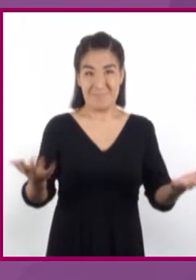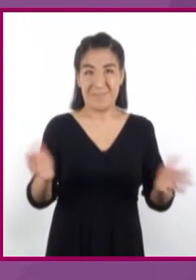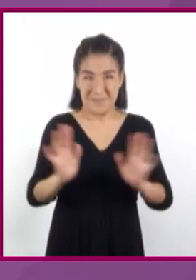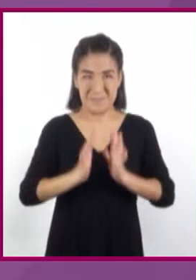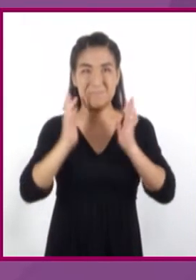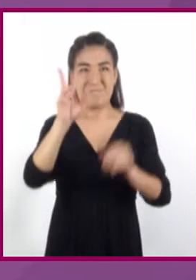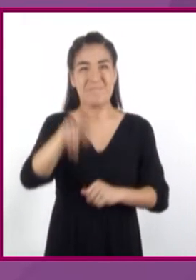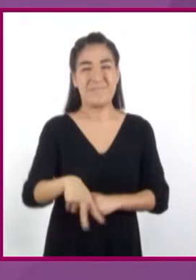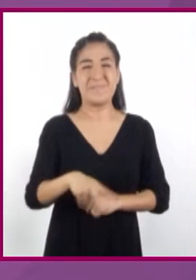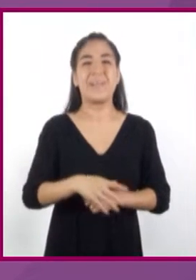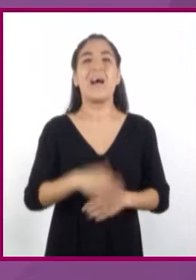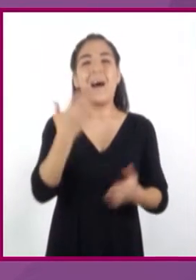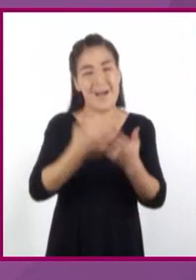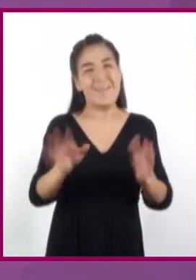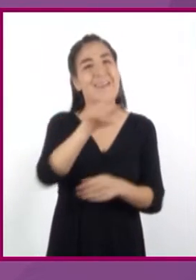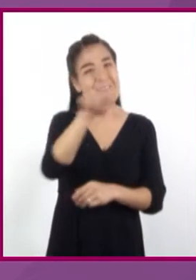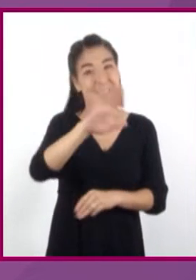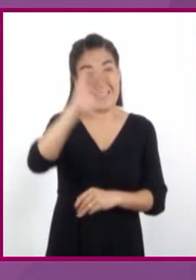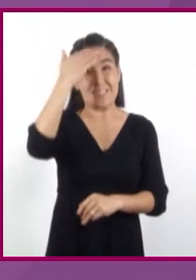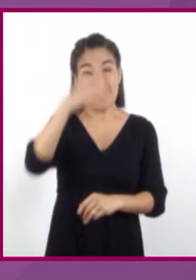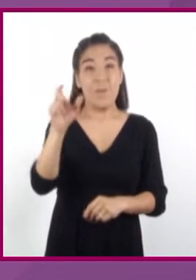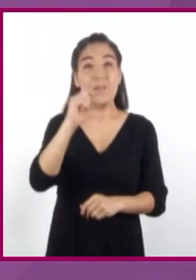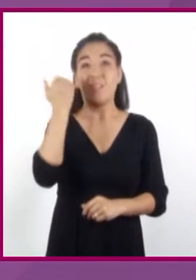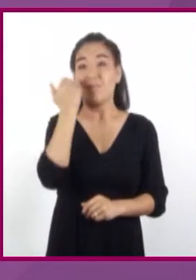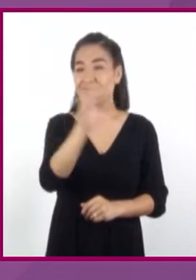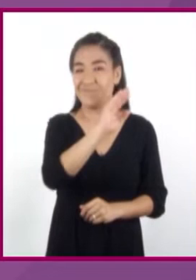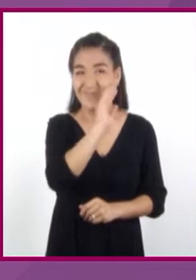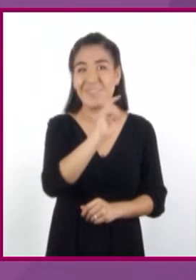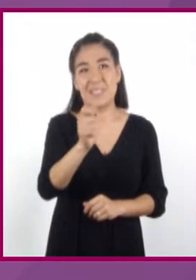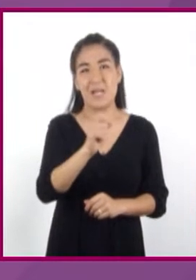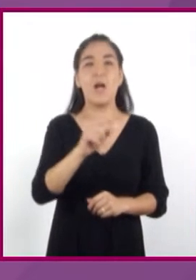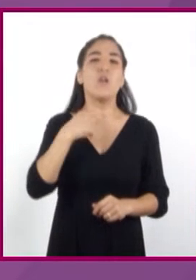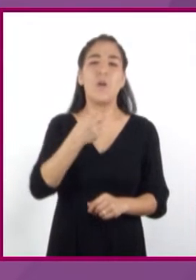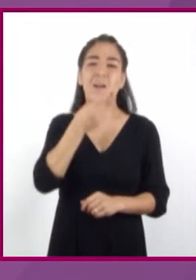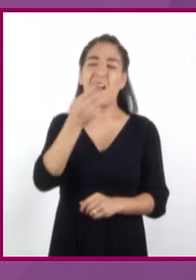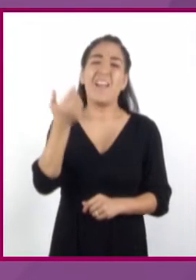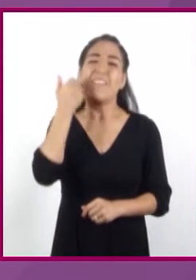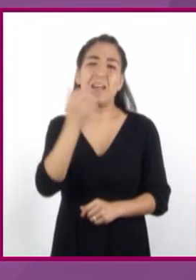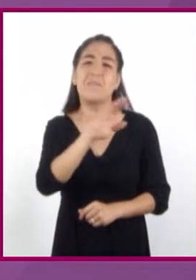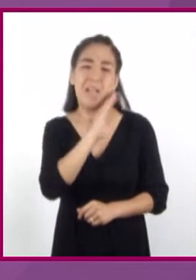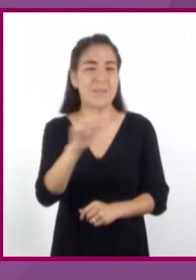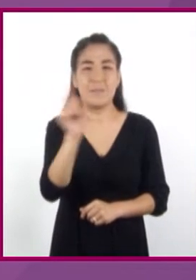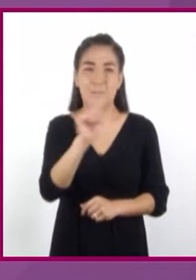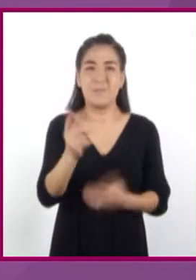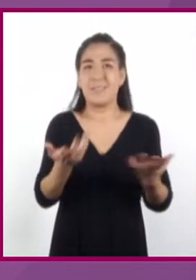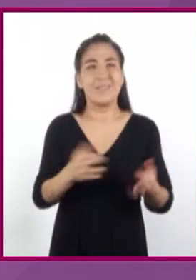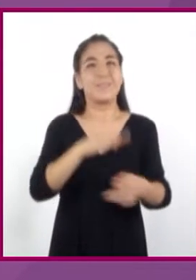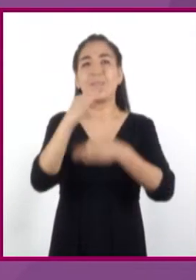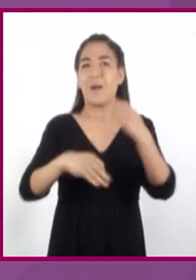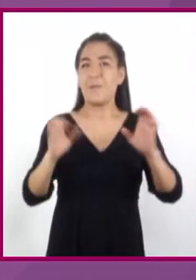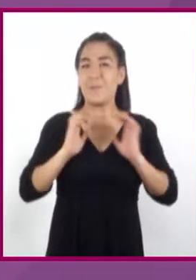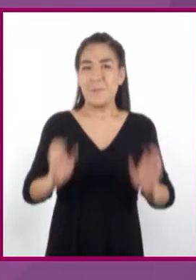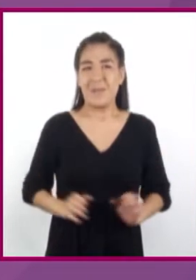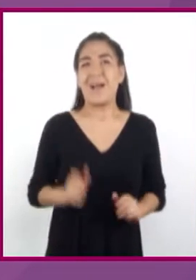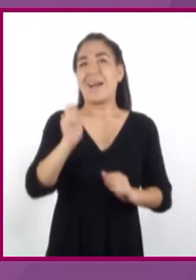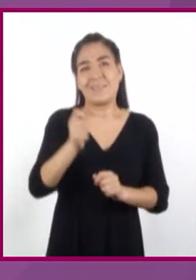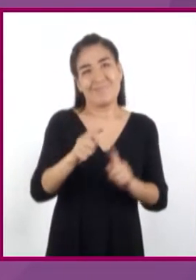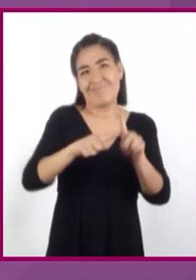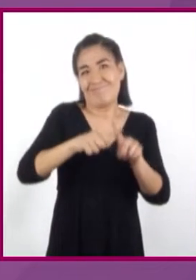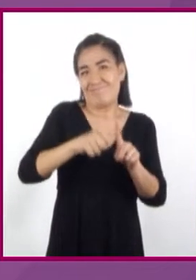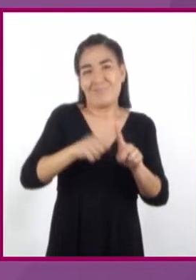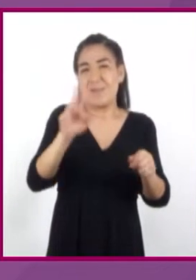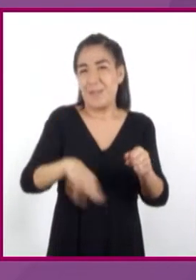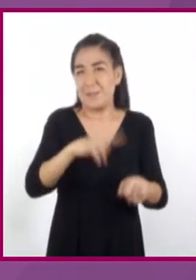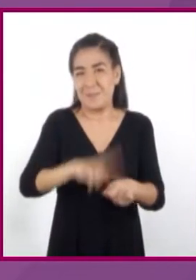Sorprendente, ¿verdad? Ahora ya sabes que si tienes fiebre, no debes de decir que tienes temperatura, porque todos los cuerpos poseen una temperatura.